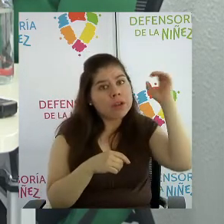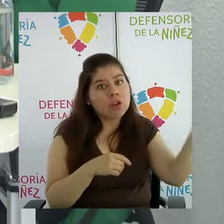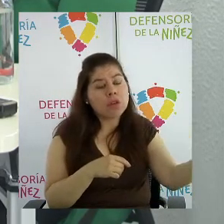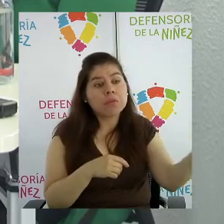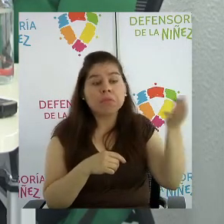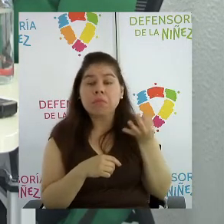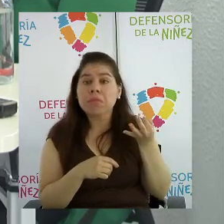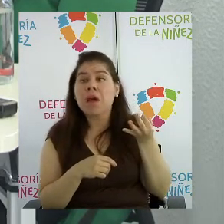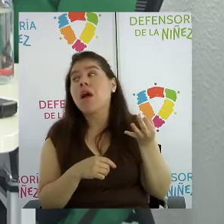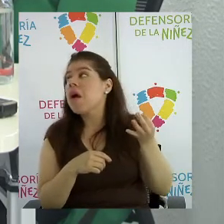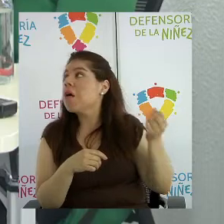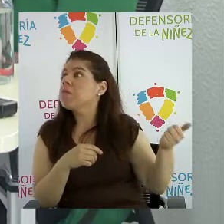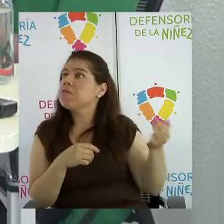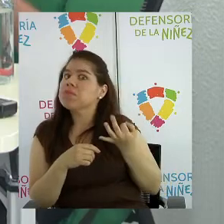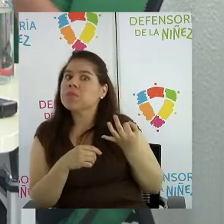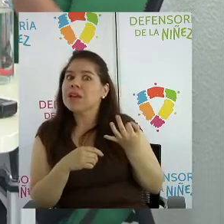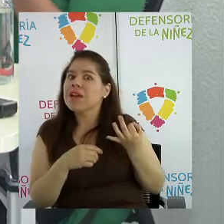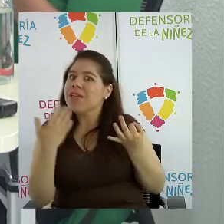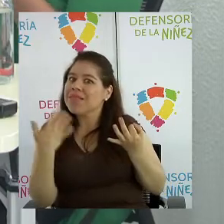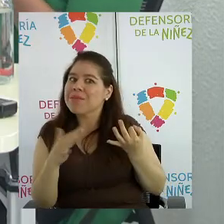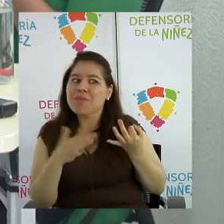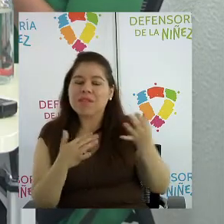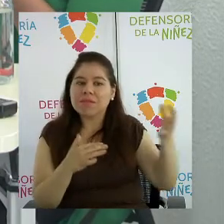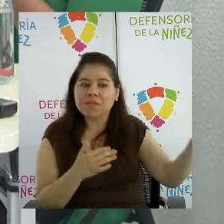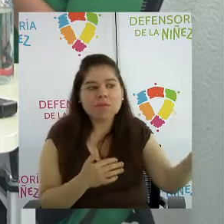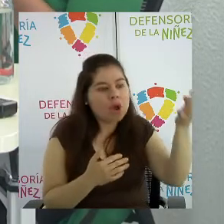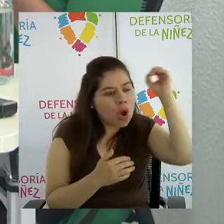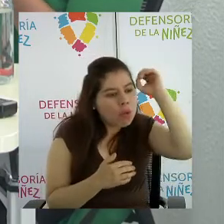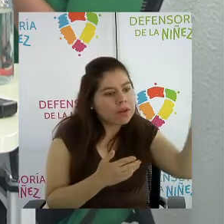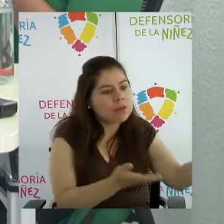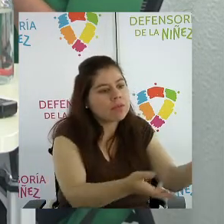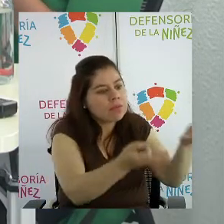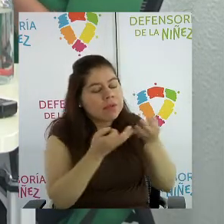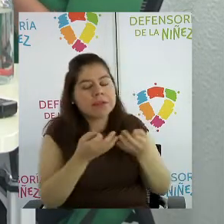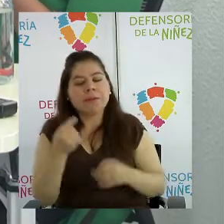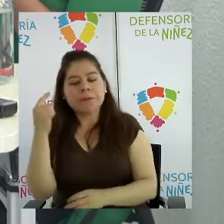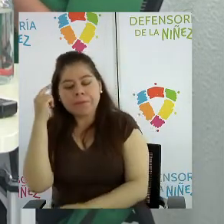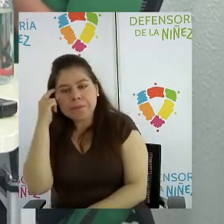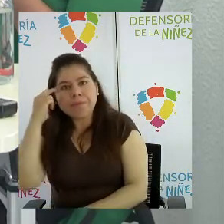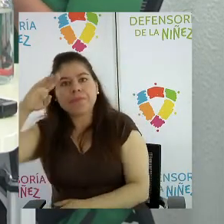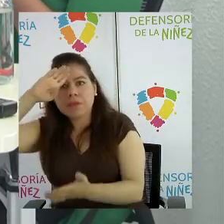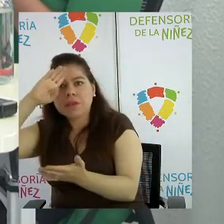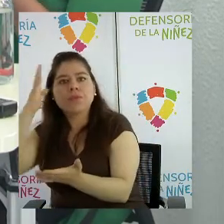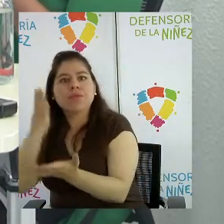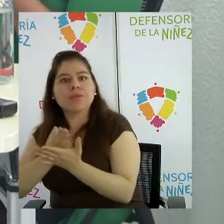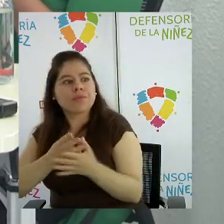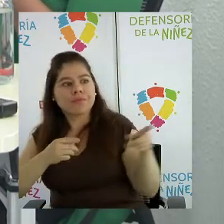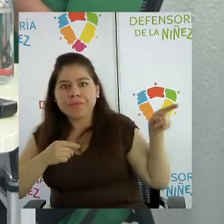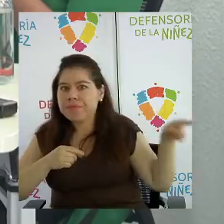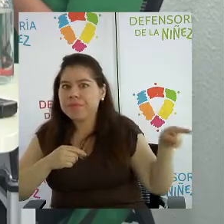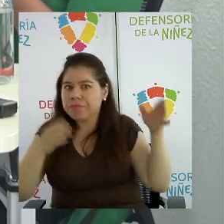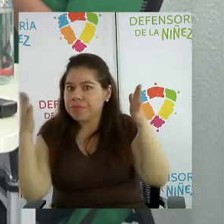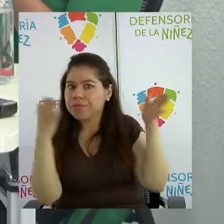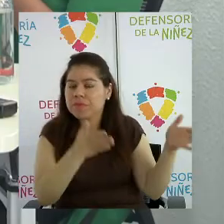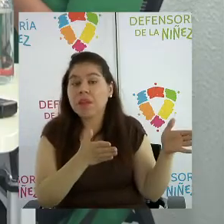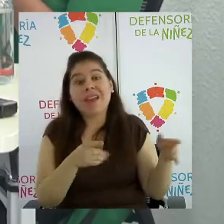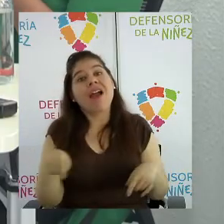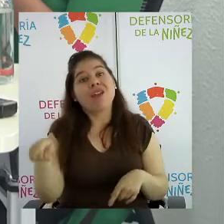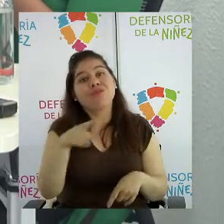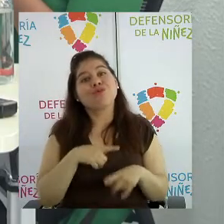ser tenida debidamente en cuenta por quienes la reciban. Eso es algo que nos cuesta como sociedad, porque estamos